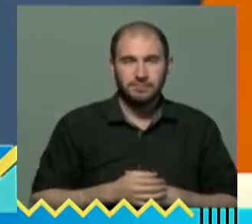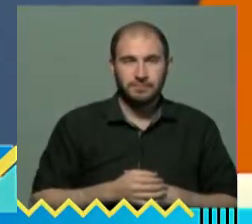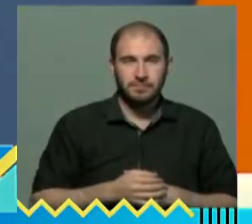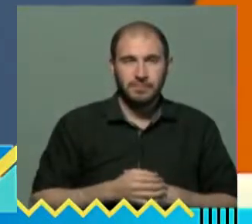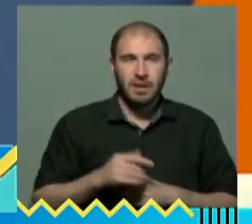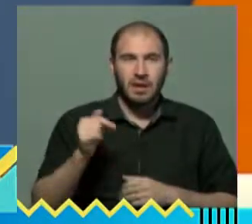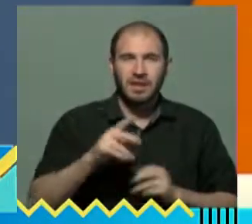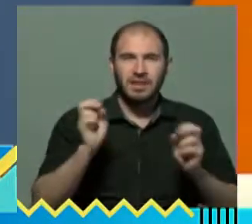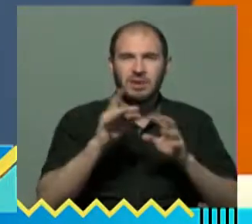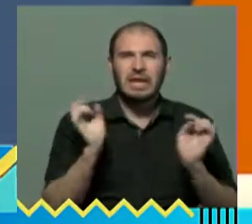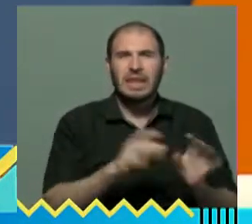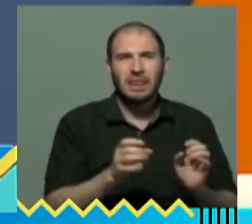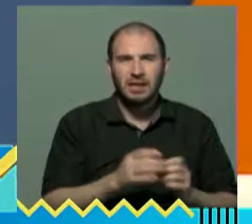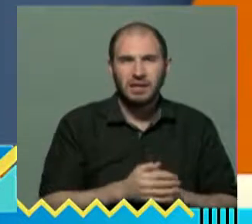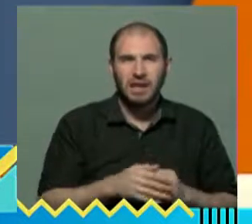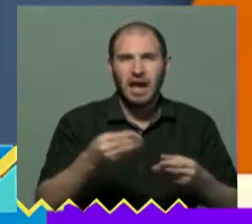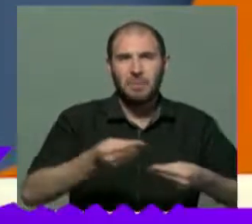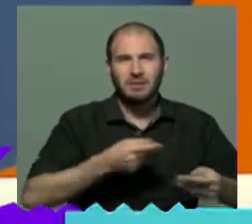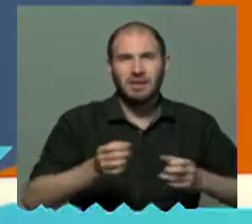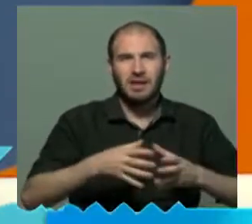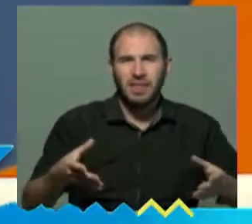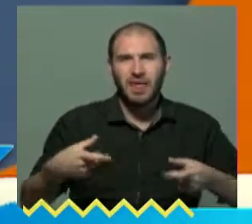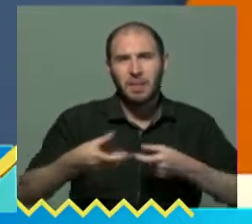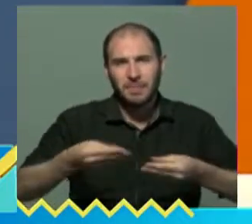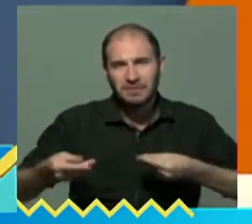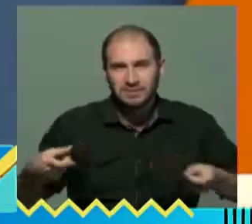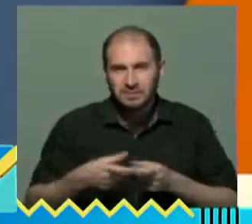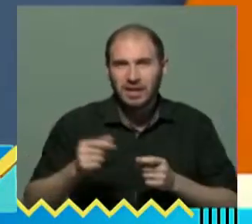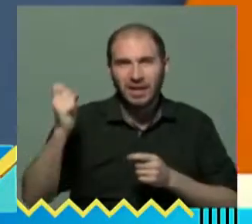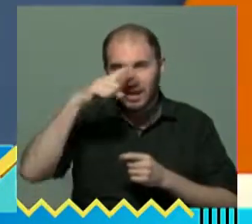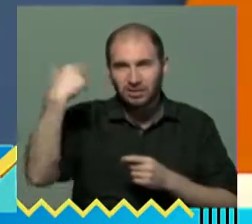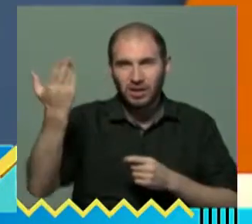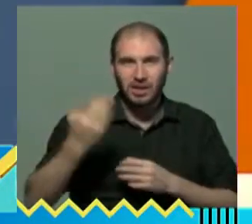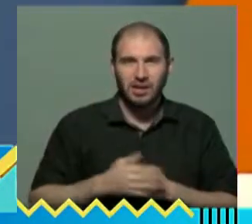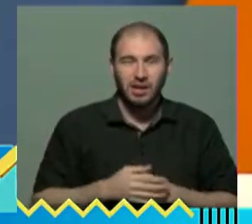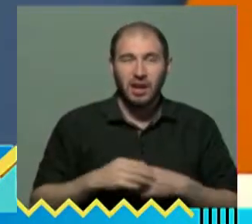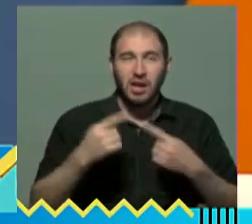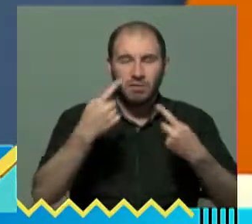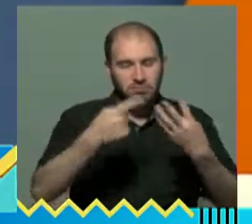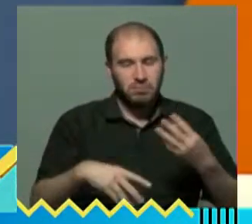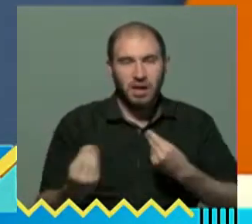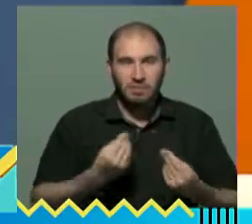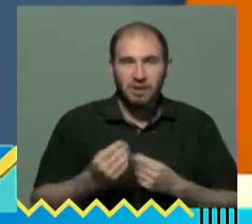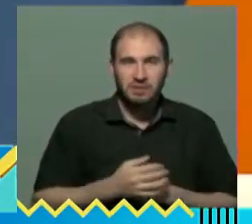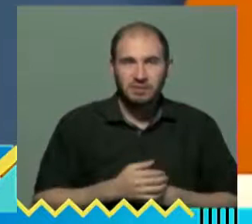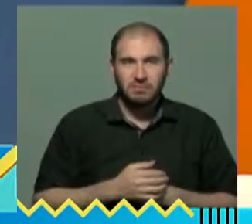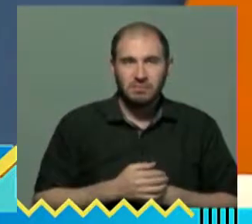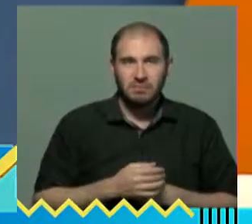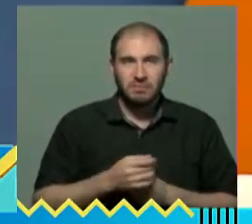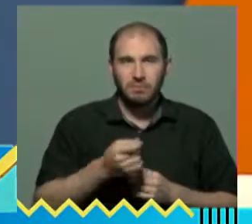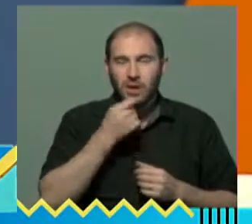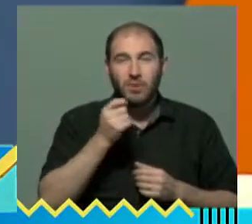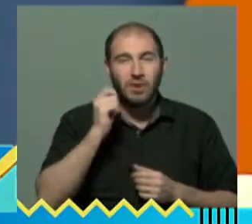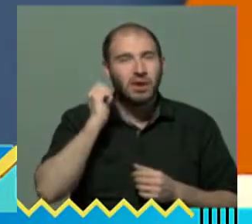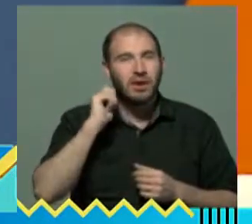Porque está mucho la crítica de las grandes empresas, las mini empresas, el extranjero. La realidad en todo esto es, puede venir la mismísima General Motors,